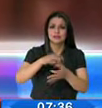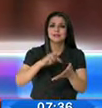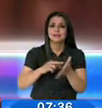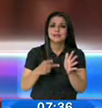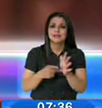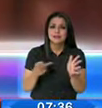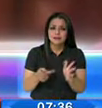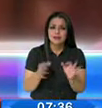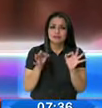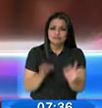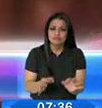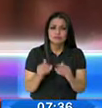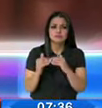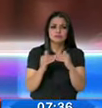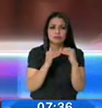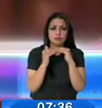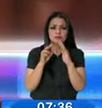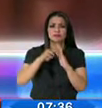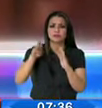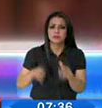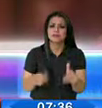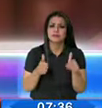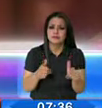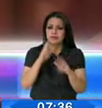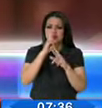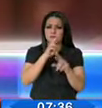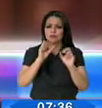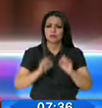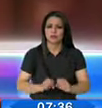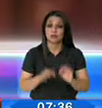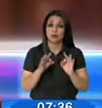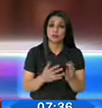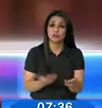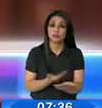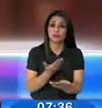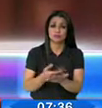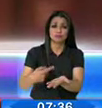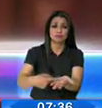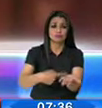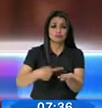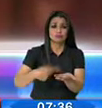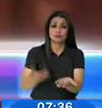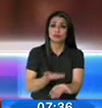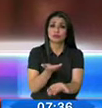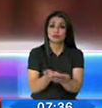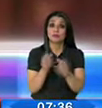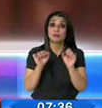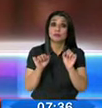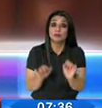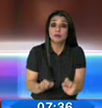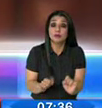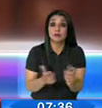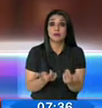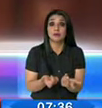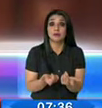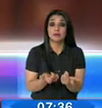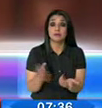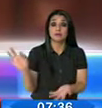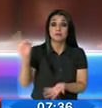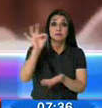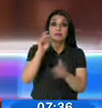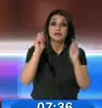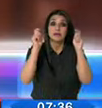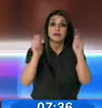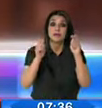retrotraerse y reivindicar el espíritu de Montecristi, que planteó en largas jornadas de discusión la posibilidad de postularse